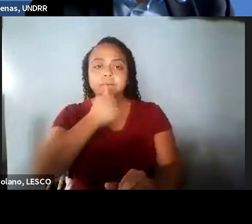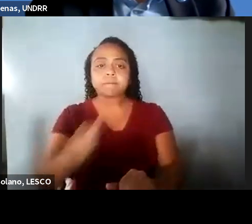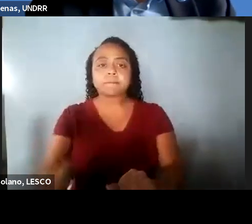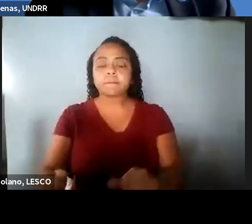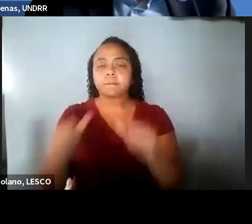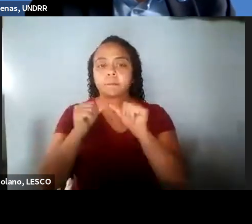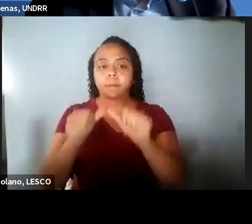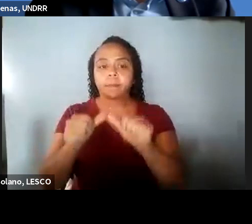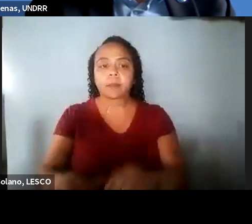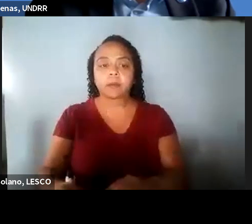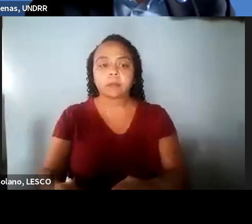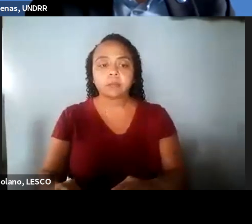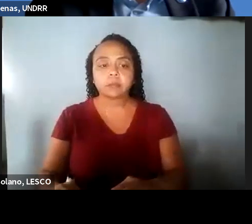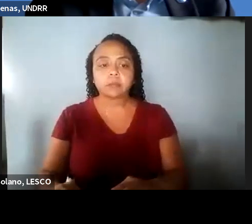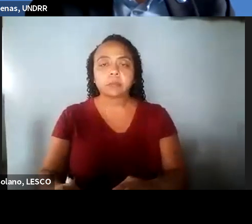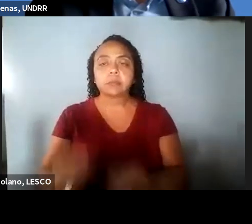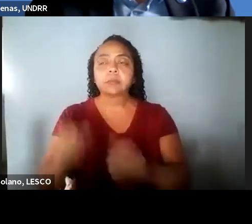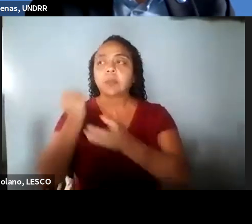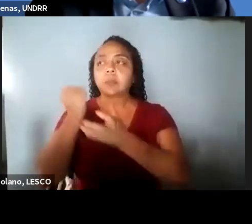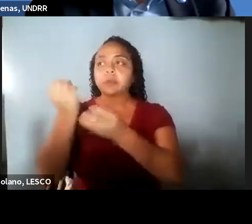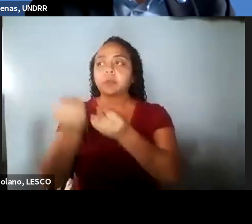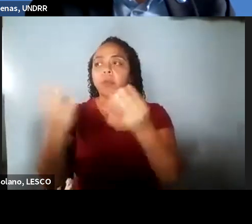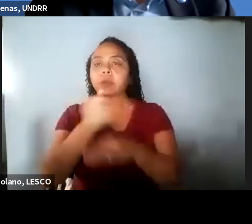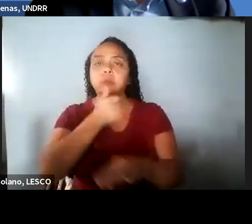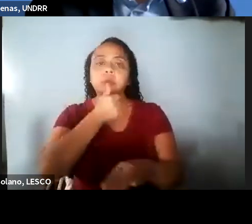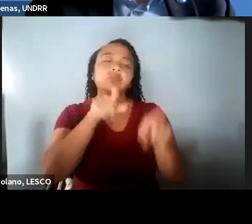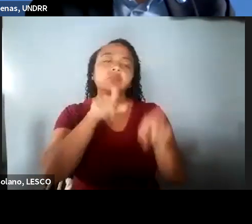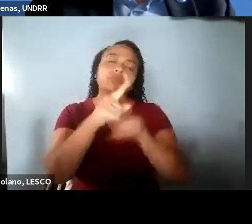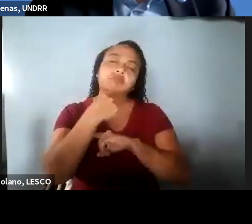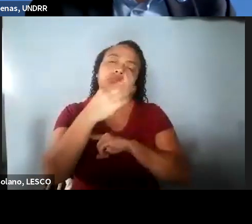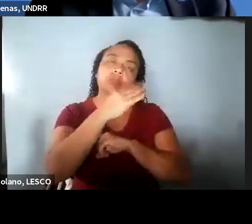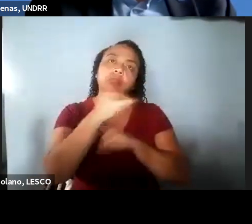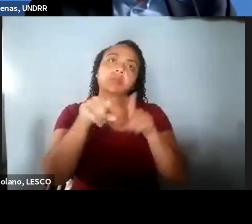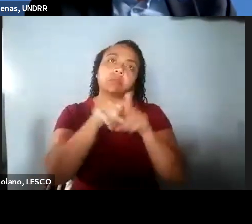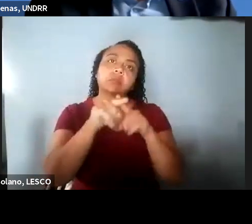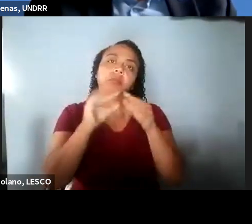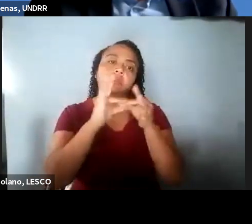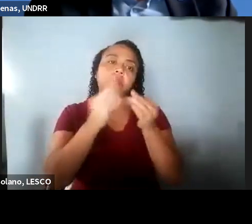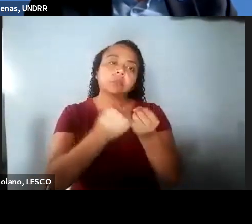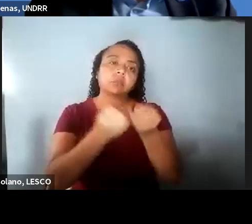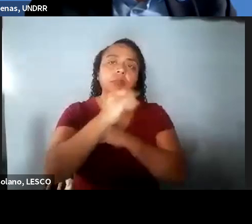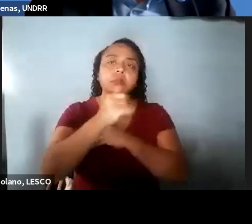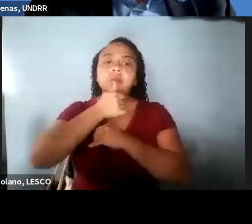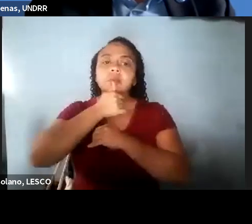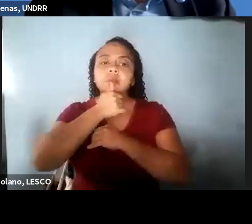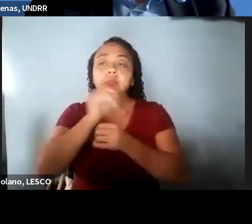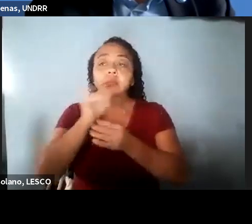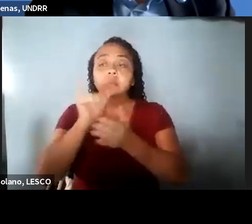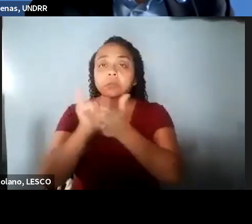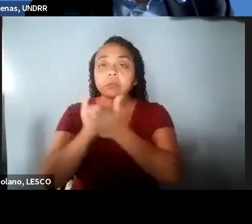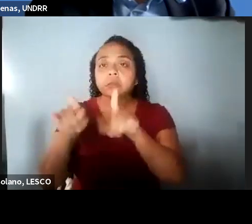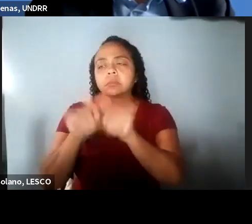en términos de inversión pública y privada también ya lo mencioné y en términos de alianzas público-privadas ha sido también